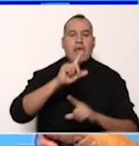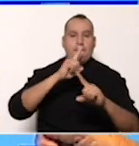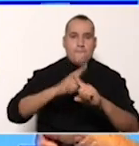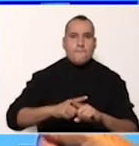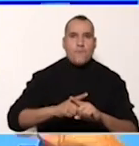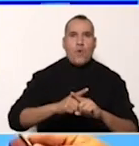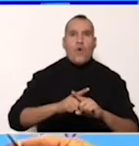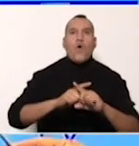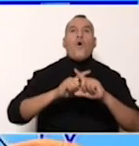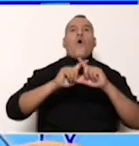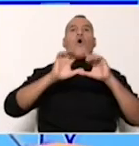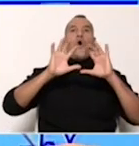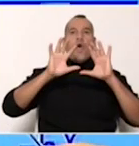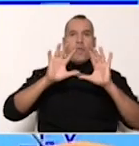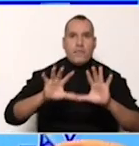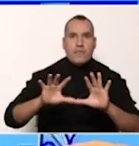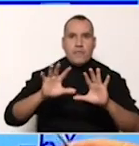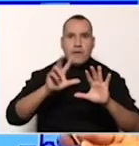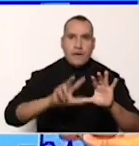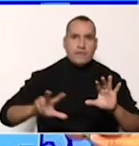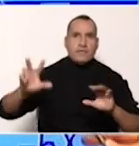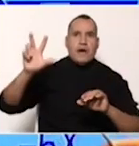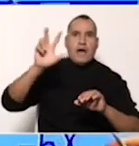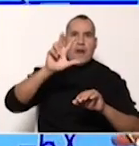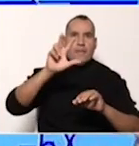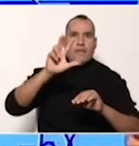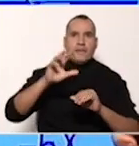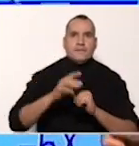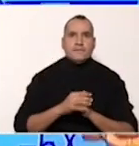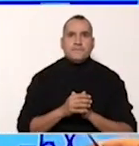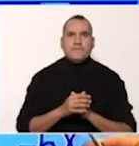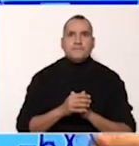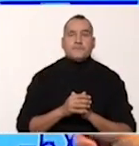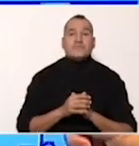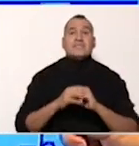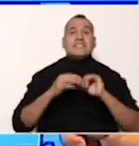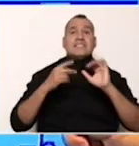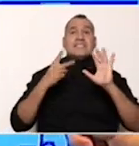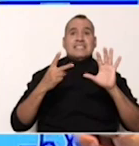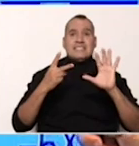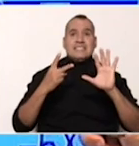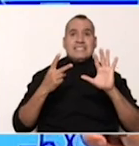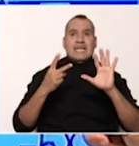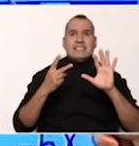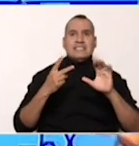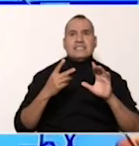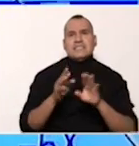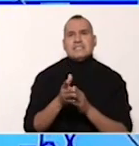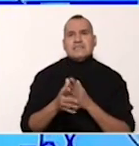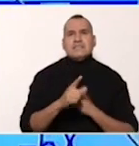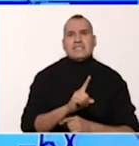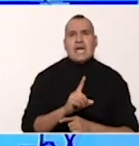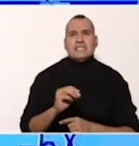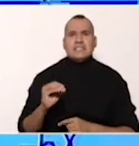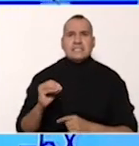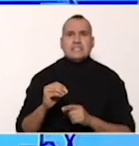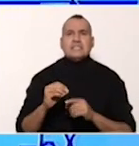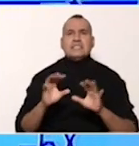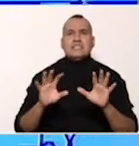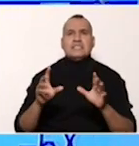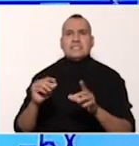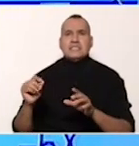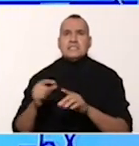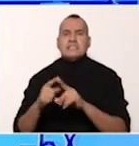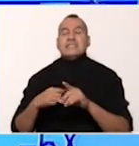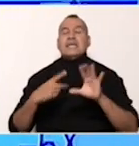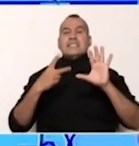las unidades de 1000. 3 por 10 a la 3, más 7 que ocupa las centenas. 7